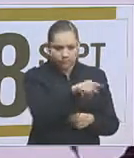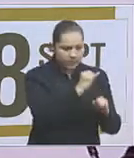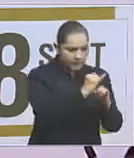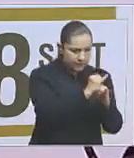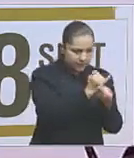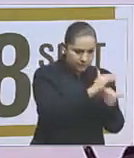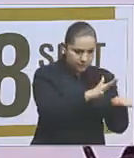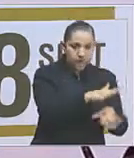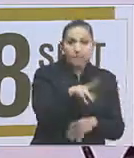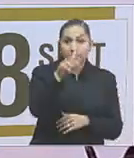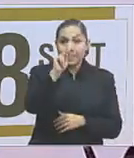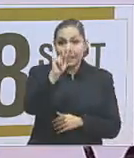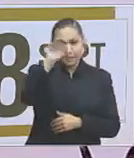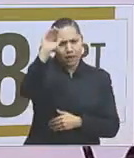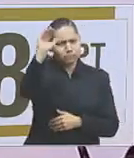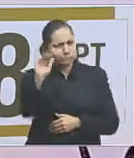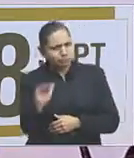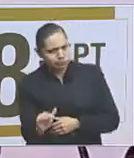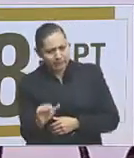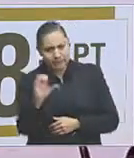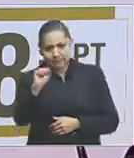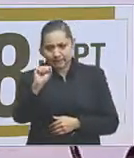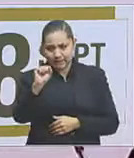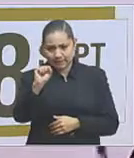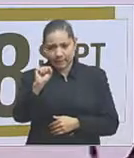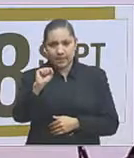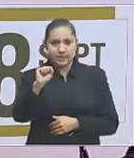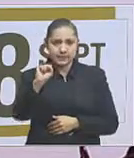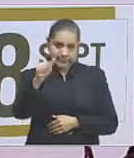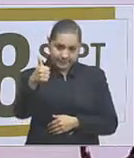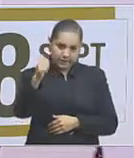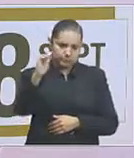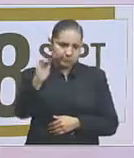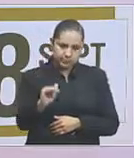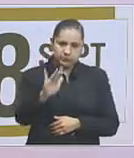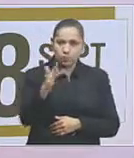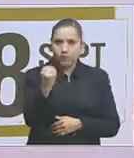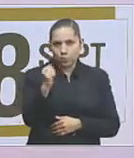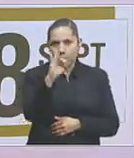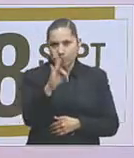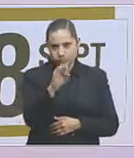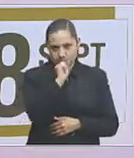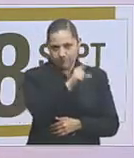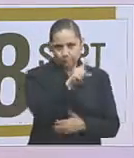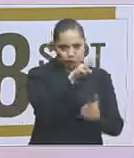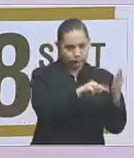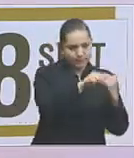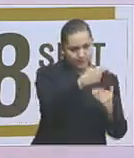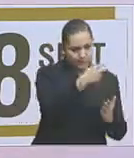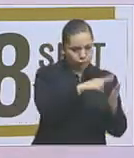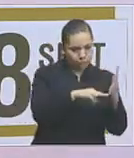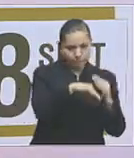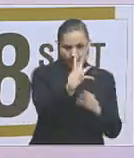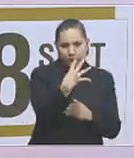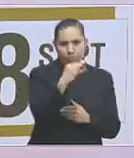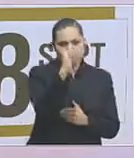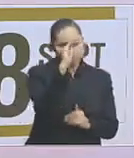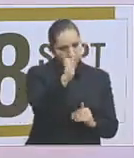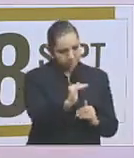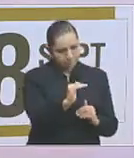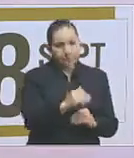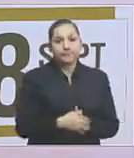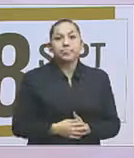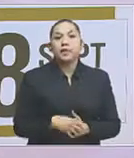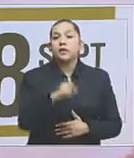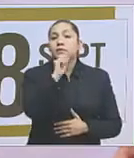televisión bajaron del 66 al 59 por ciento en los mismos años un segundo efecto es